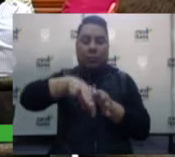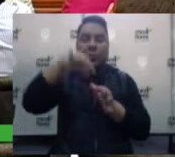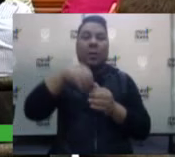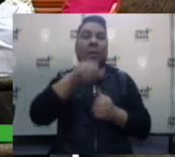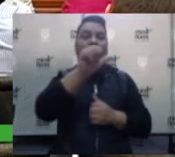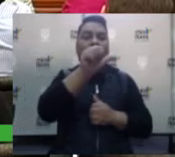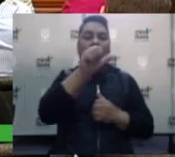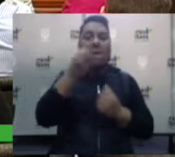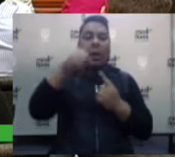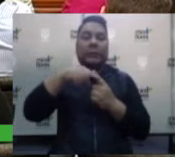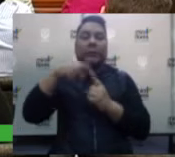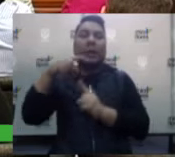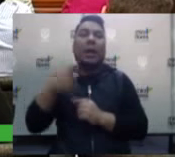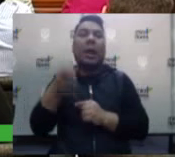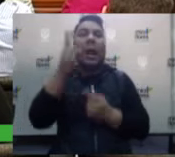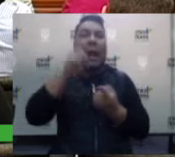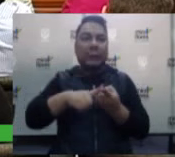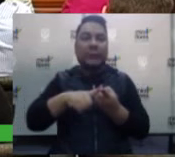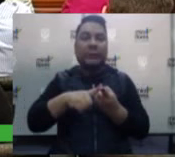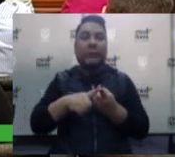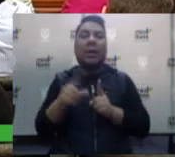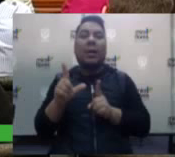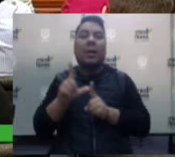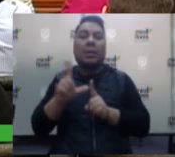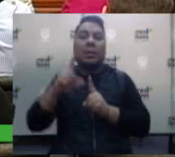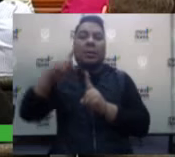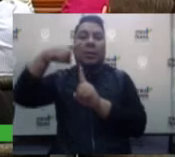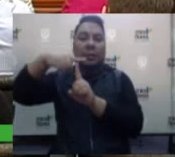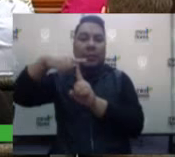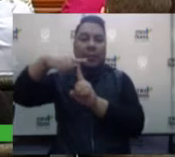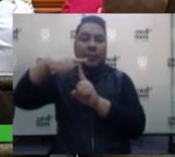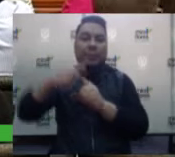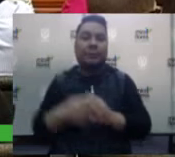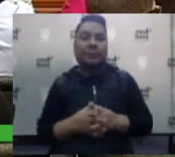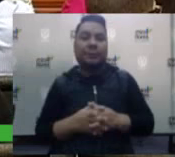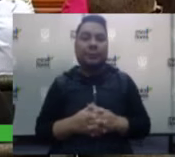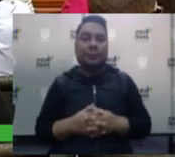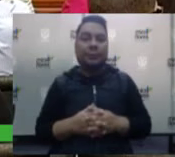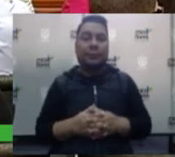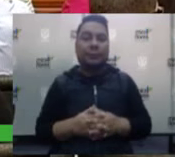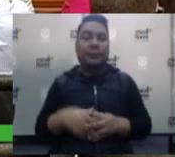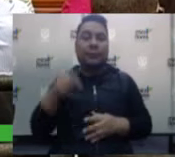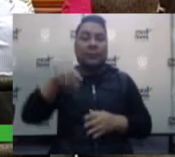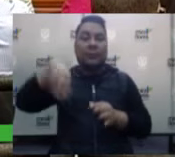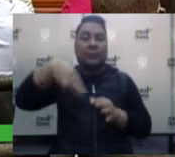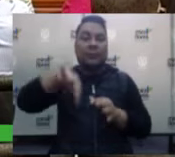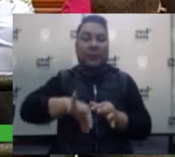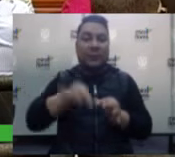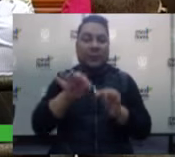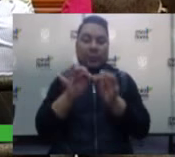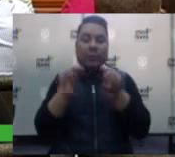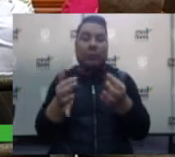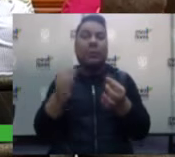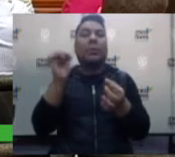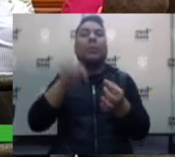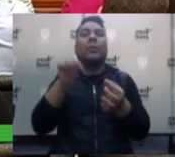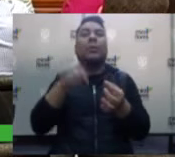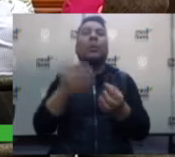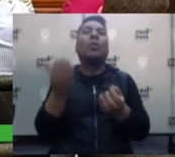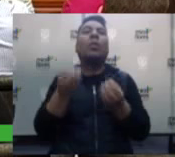T, conforme se aprecian los listados entregados al momento de su ingreso. El sorteo se realizará de la siguiente